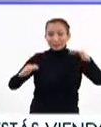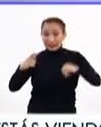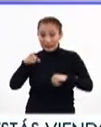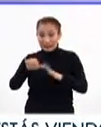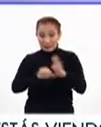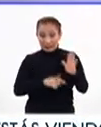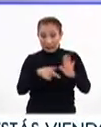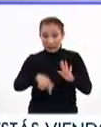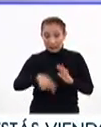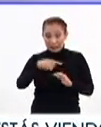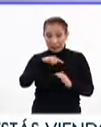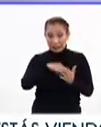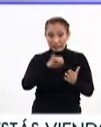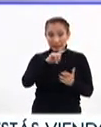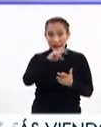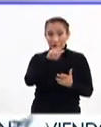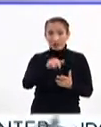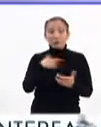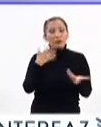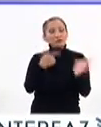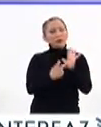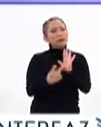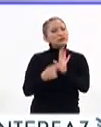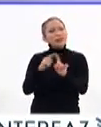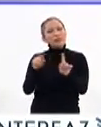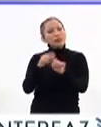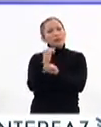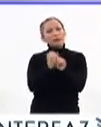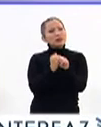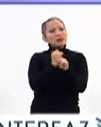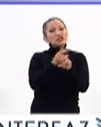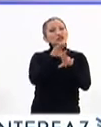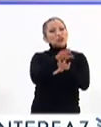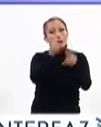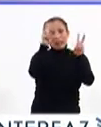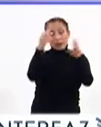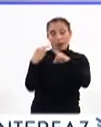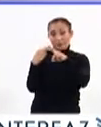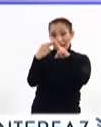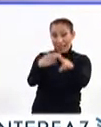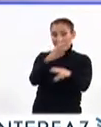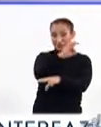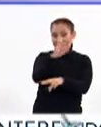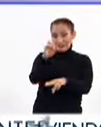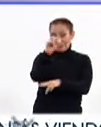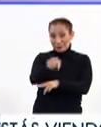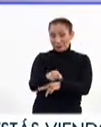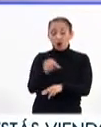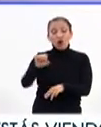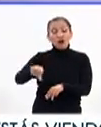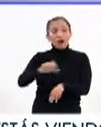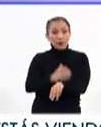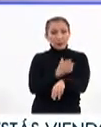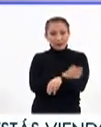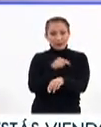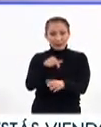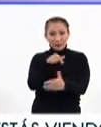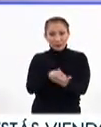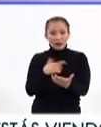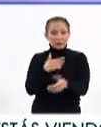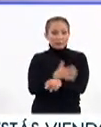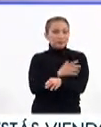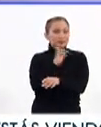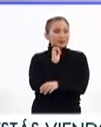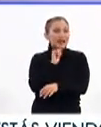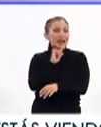este mes aquí en Interfaz les vamos a estar presentando reportajes relacionados con la conmemoración de esta fecha. Hoy nos acompaña en el estudio